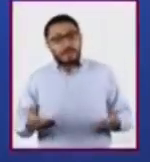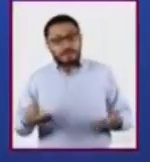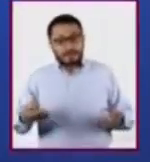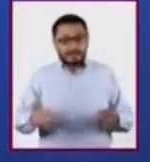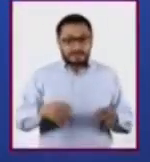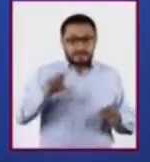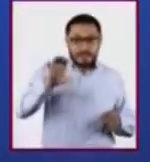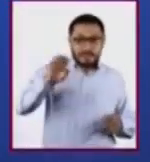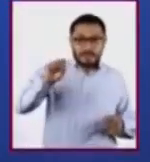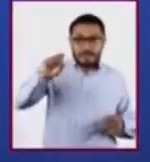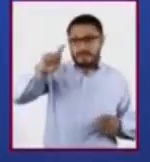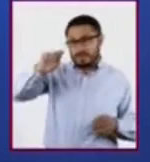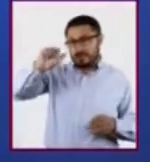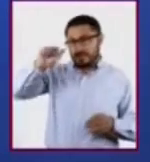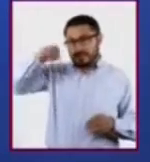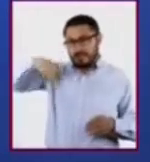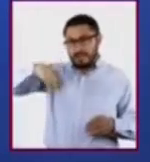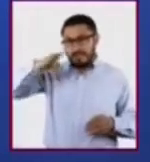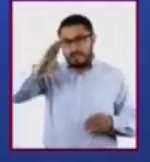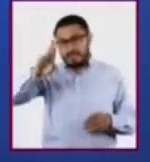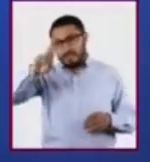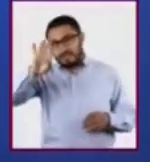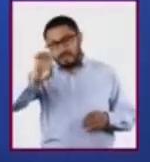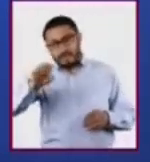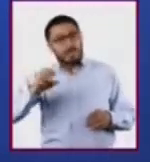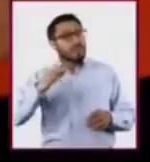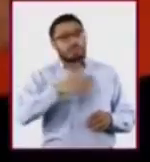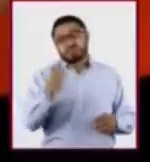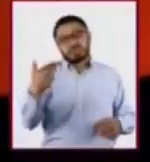estambre y le vamos a